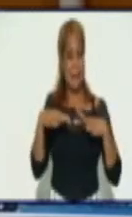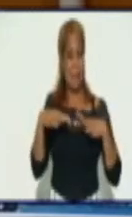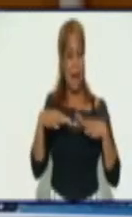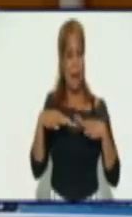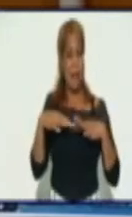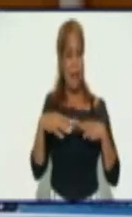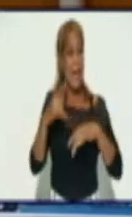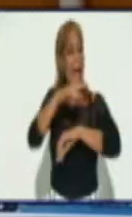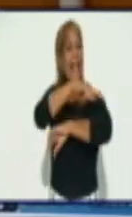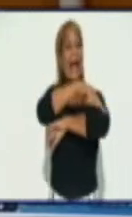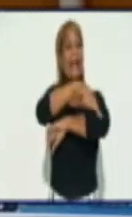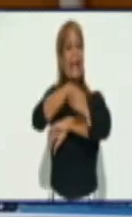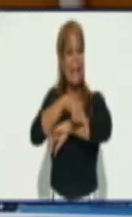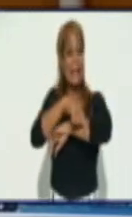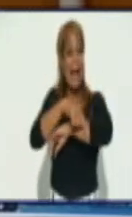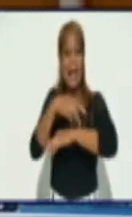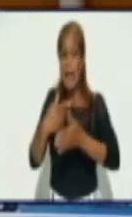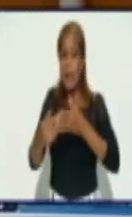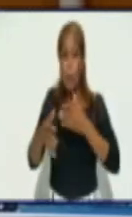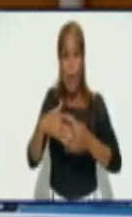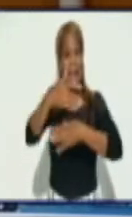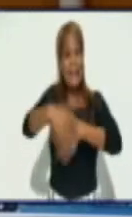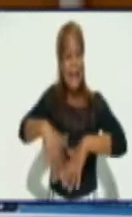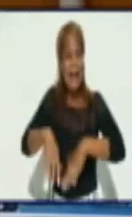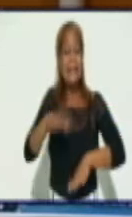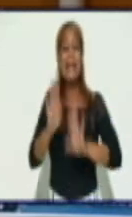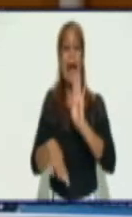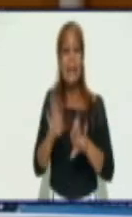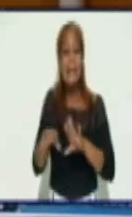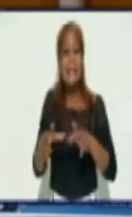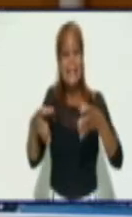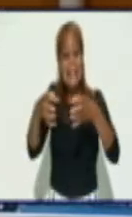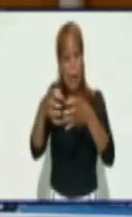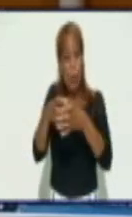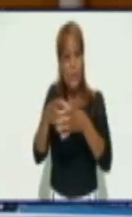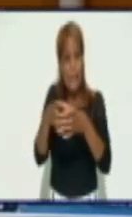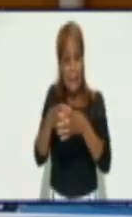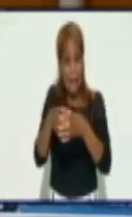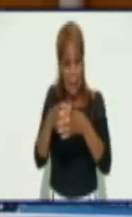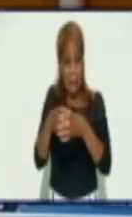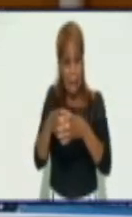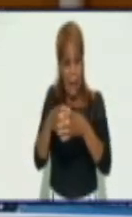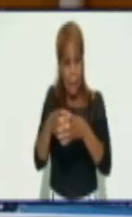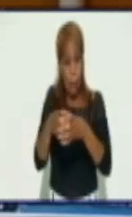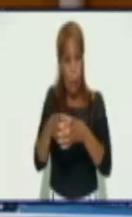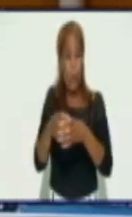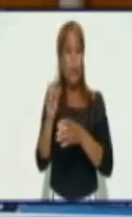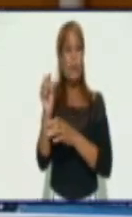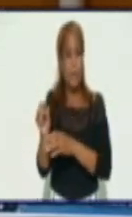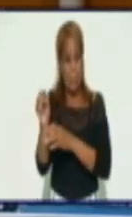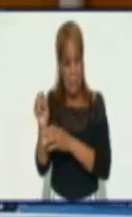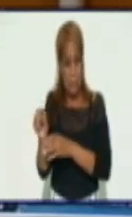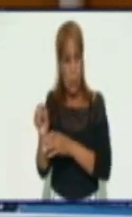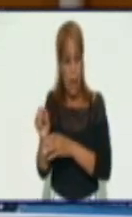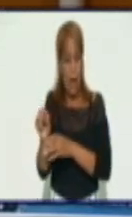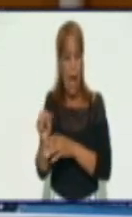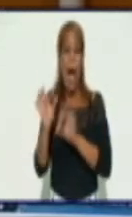calle lugar dónde se hace hábito concentrarse personas está prohibido y una disposición